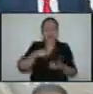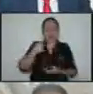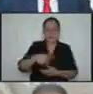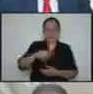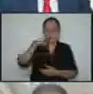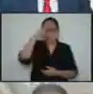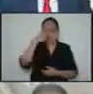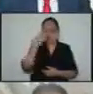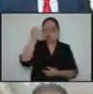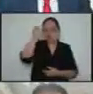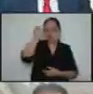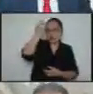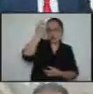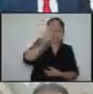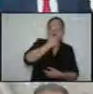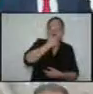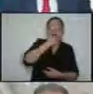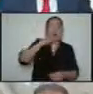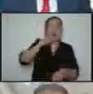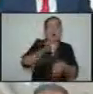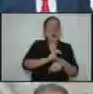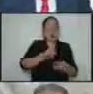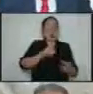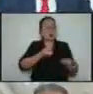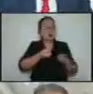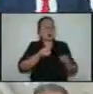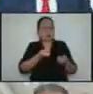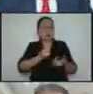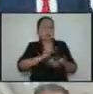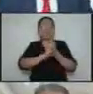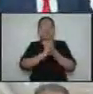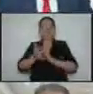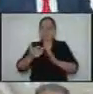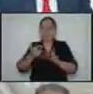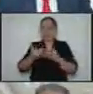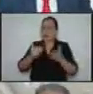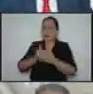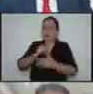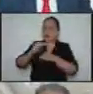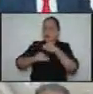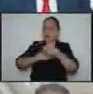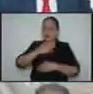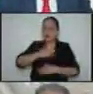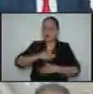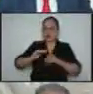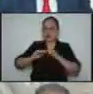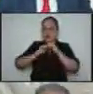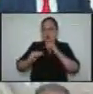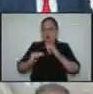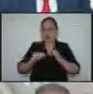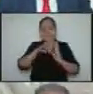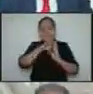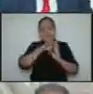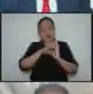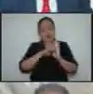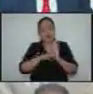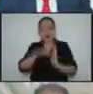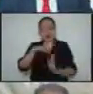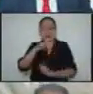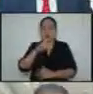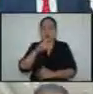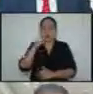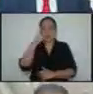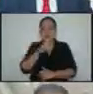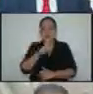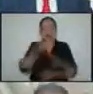ir hacia una sociedad incluyente, como el manual para el uso no sexista del lenguaje,